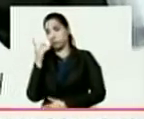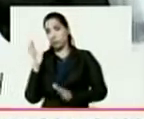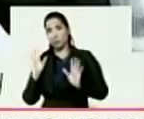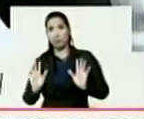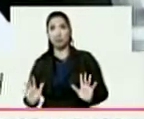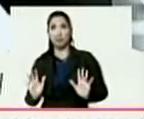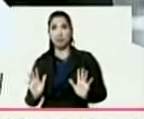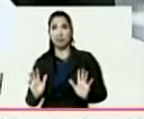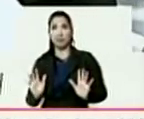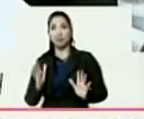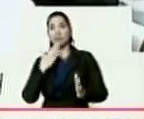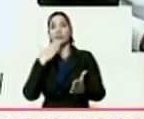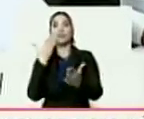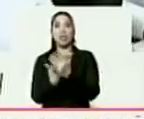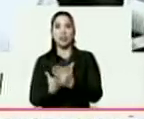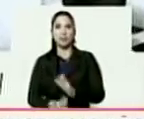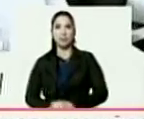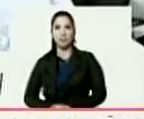gracias